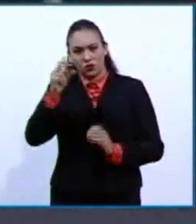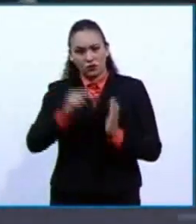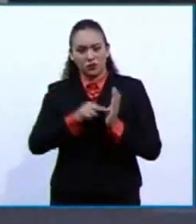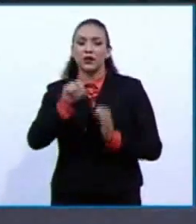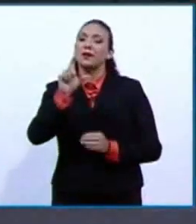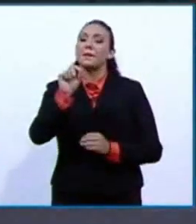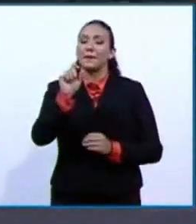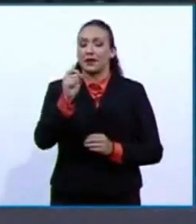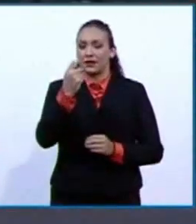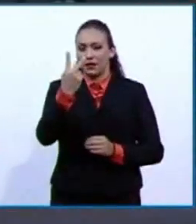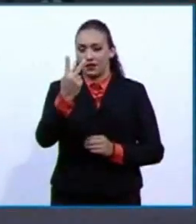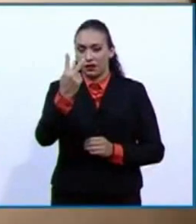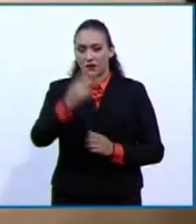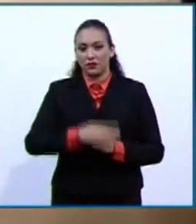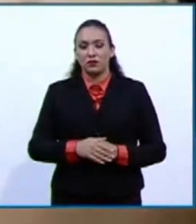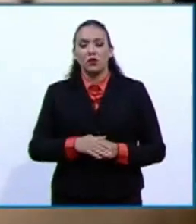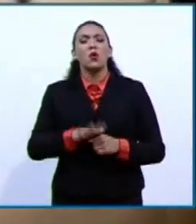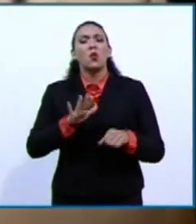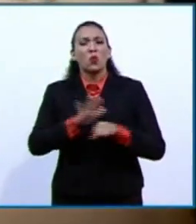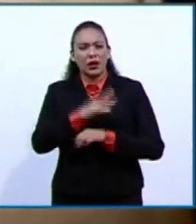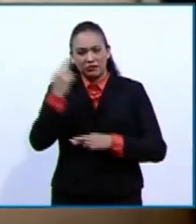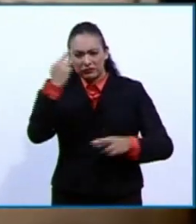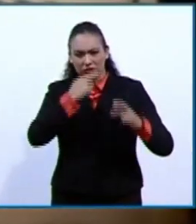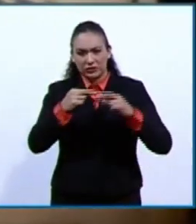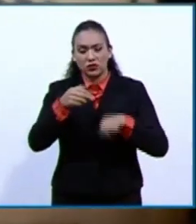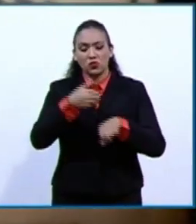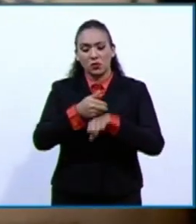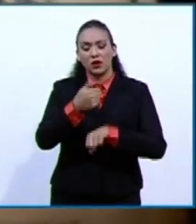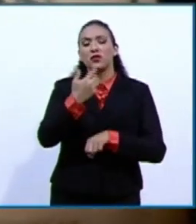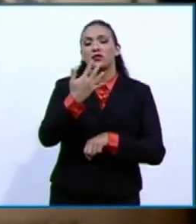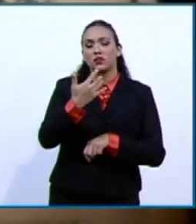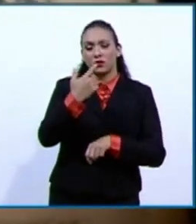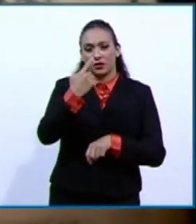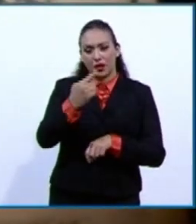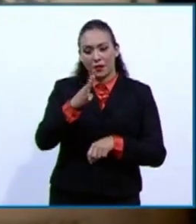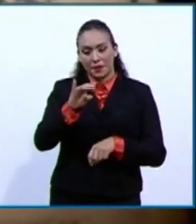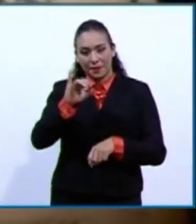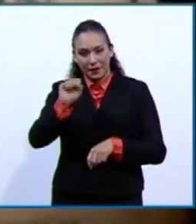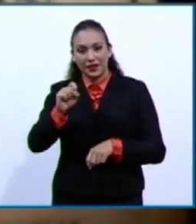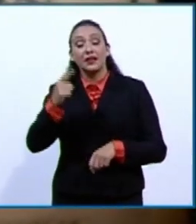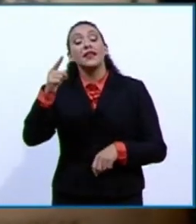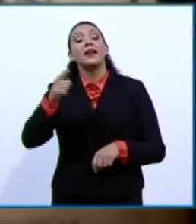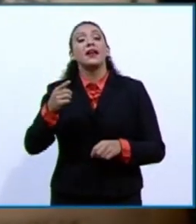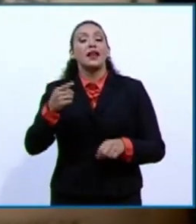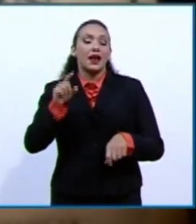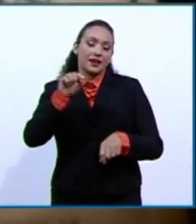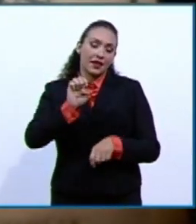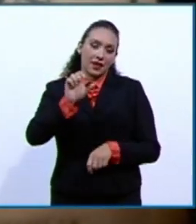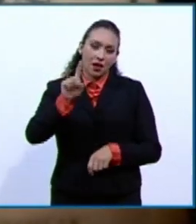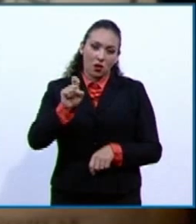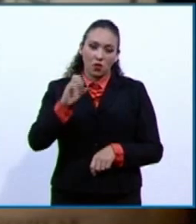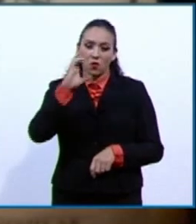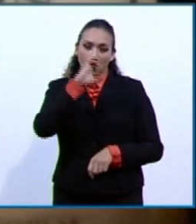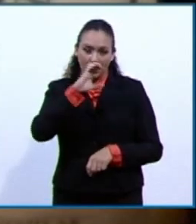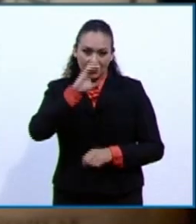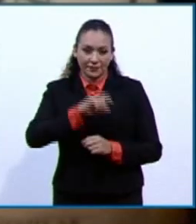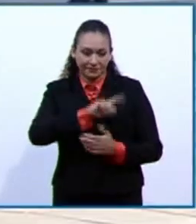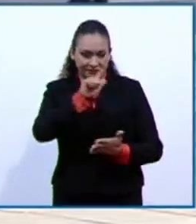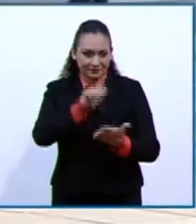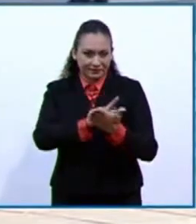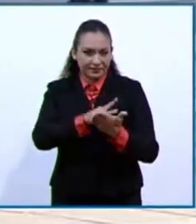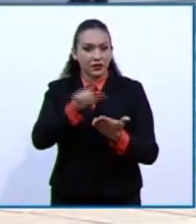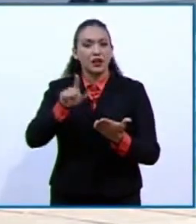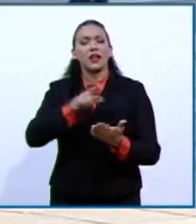84/2022, en la que invalidó la fracción tercera del artículo 51 bis de la Ley Municipal para el Estado de Aguascalientes, disposición